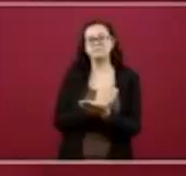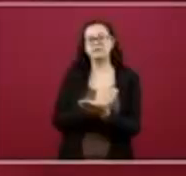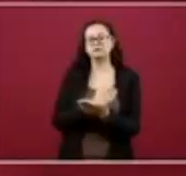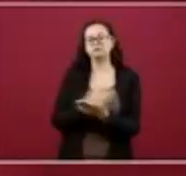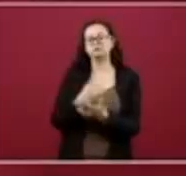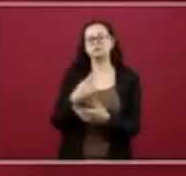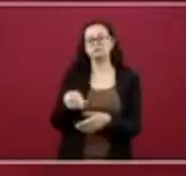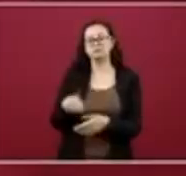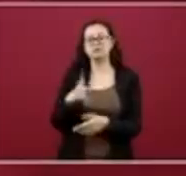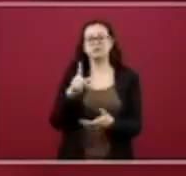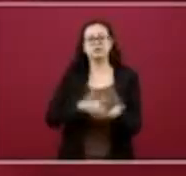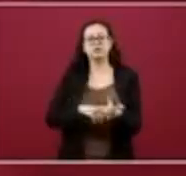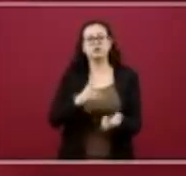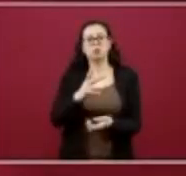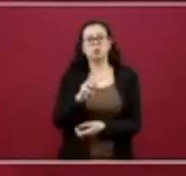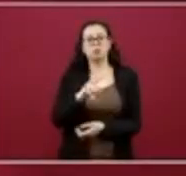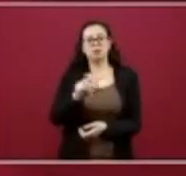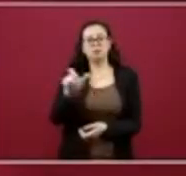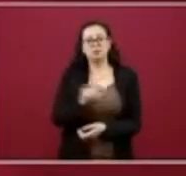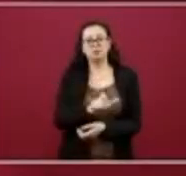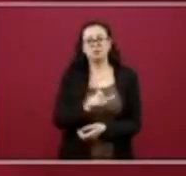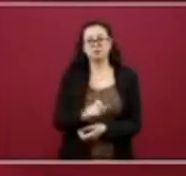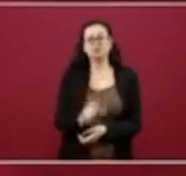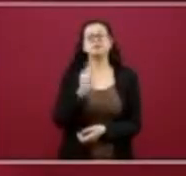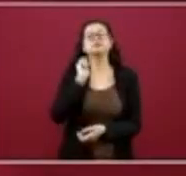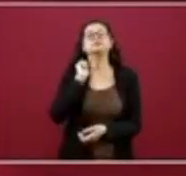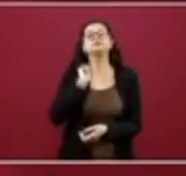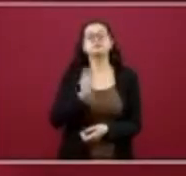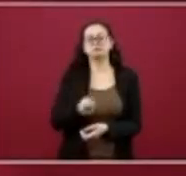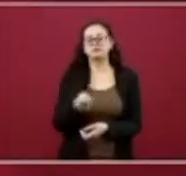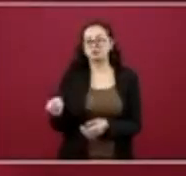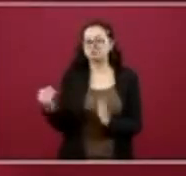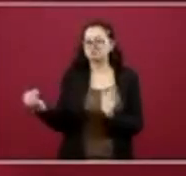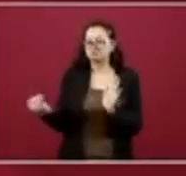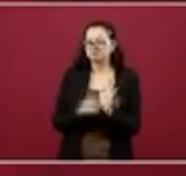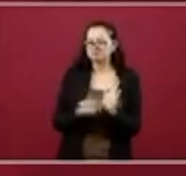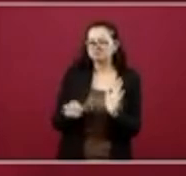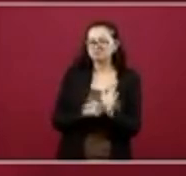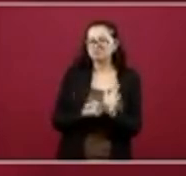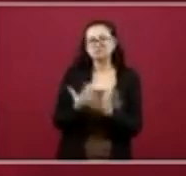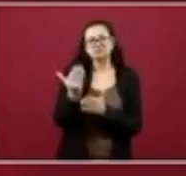concepto a través de una mayor deducibilidad